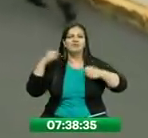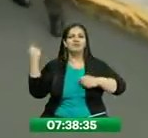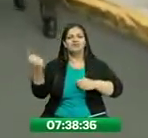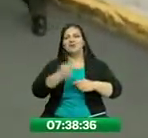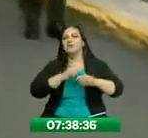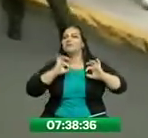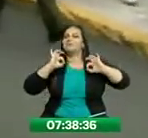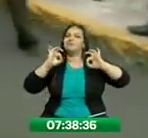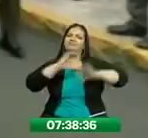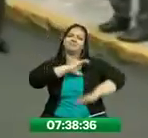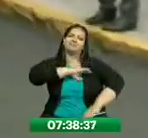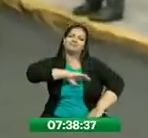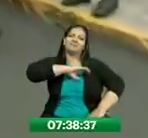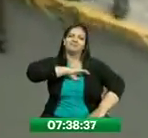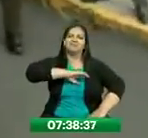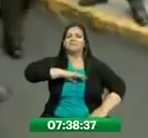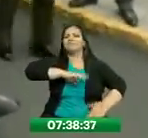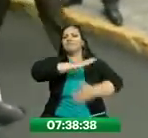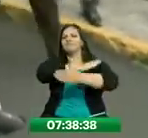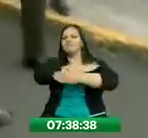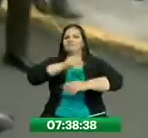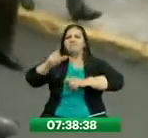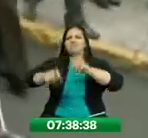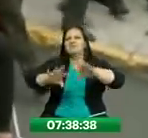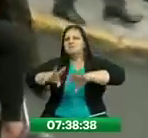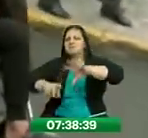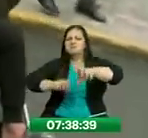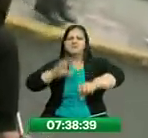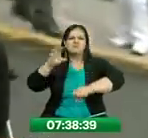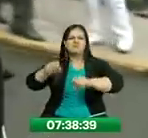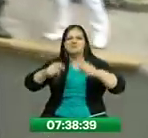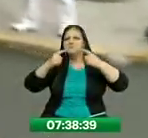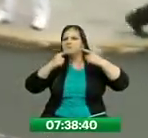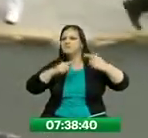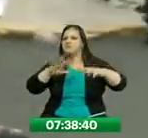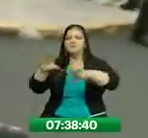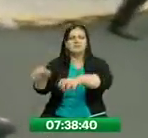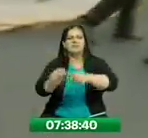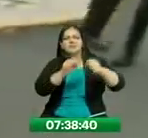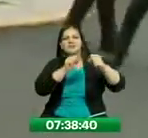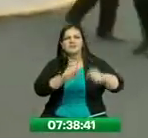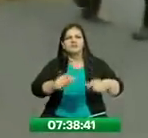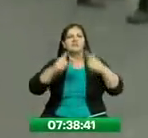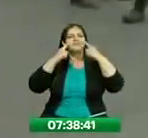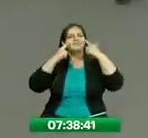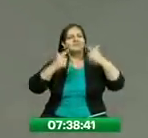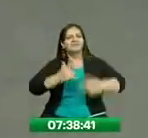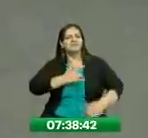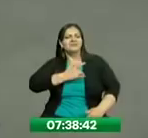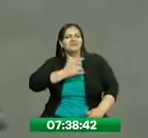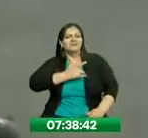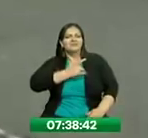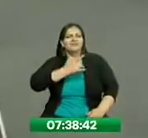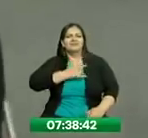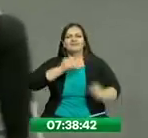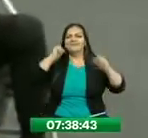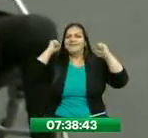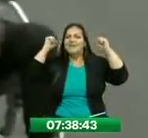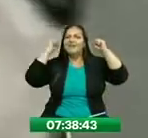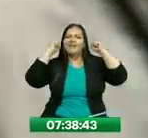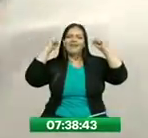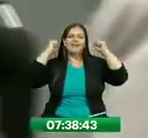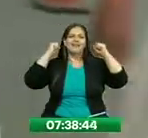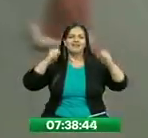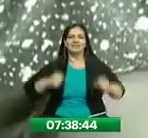¡Somos policías! ¡Contra delincuentes! ¡Toda la vida! ¡Hasta el fin! Pero no solo policías y